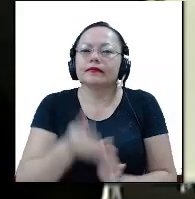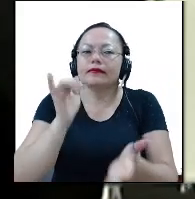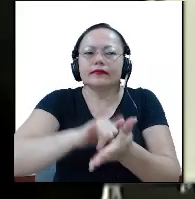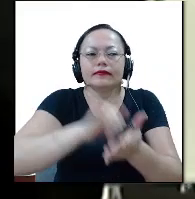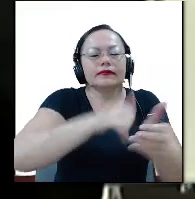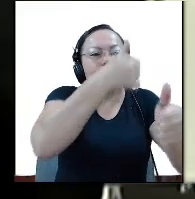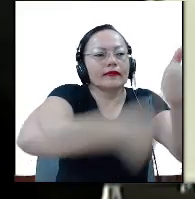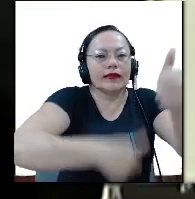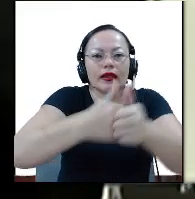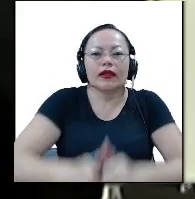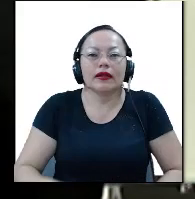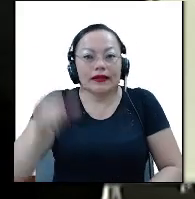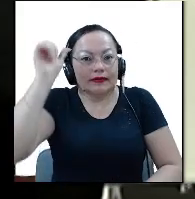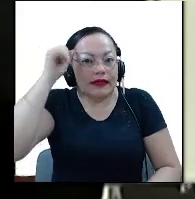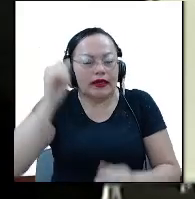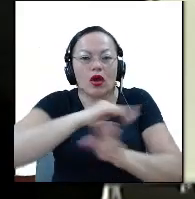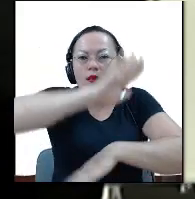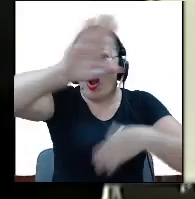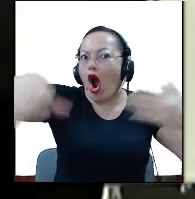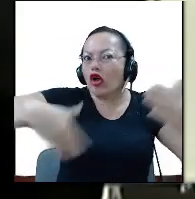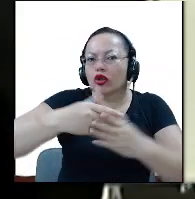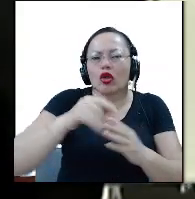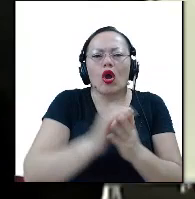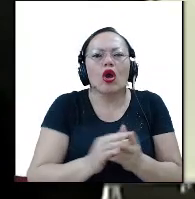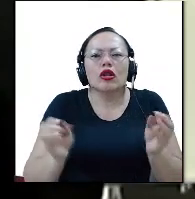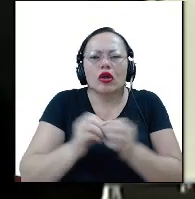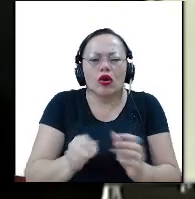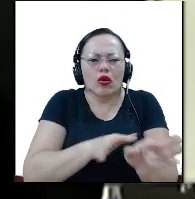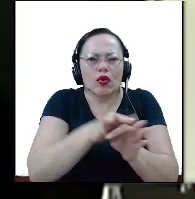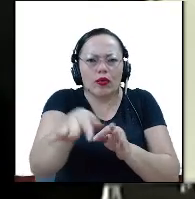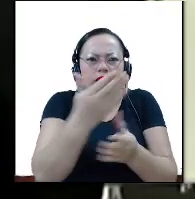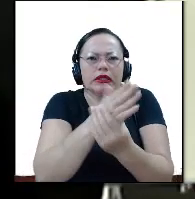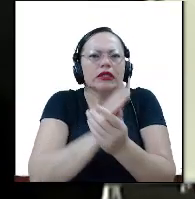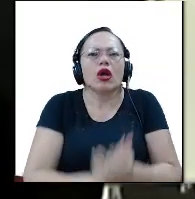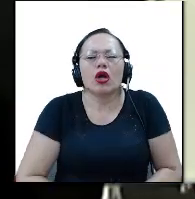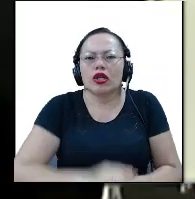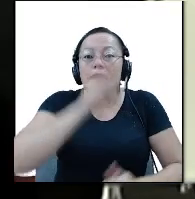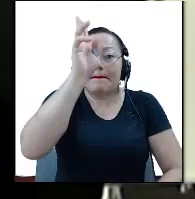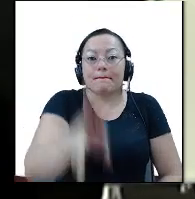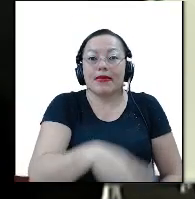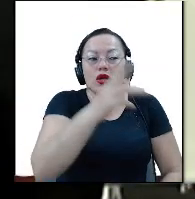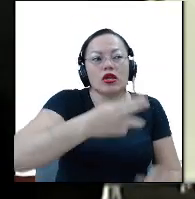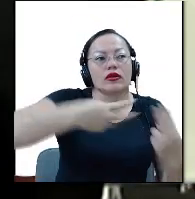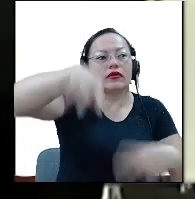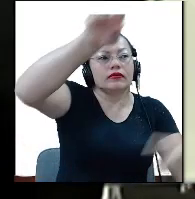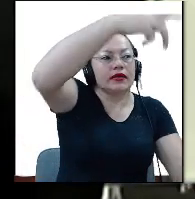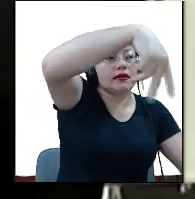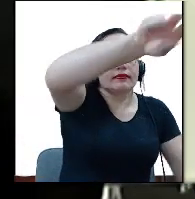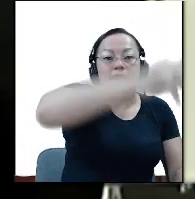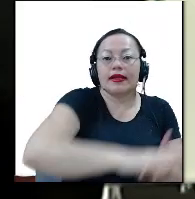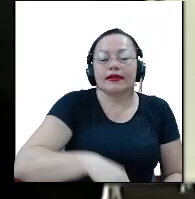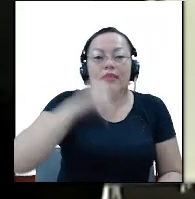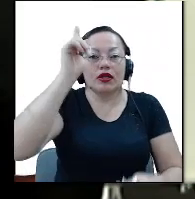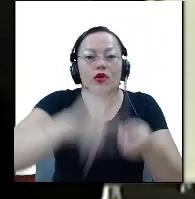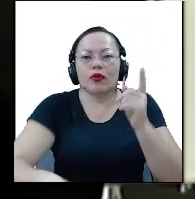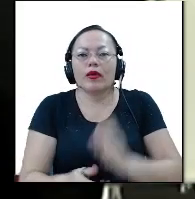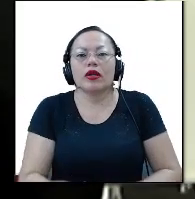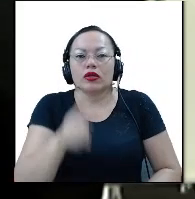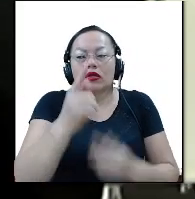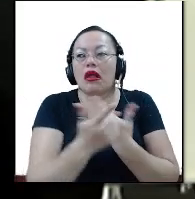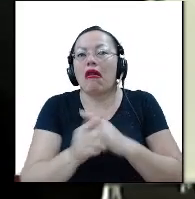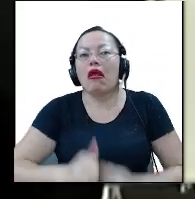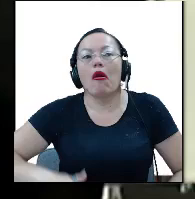Decretar el toque de queda en todo el territorio del municipio de La Dorada, prohibiendo la libre circulación de